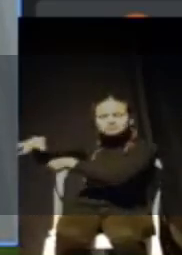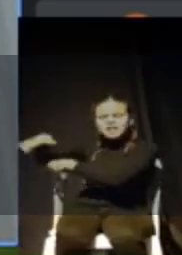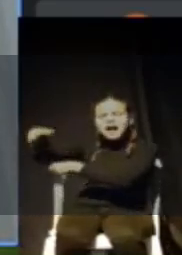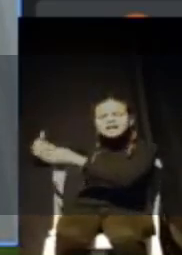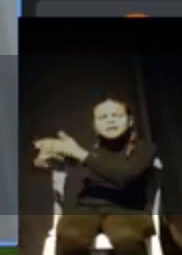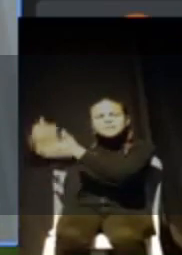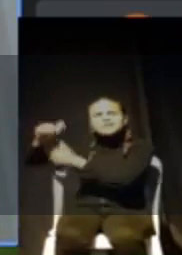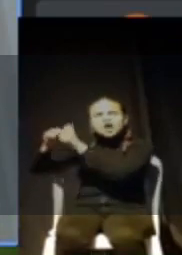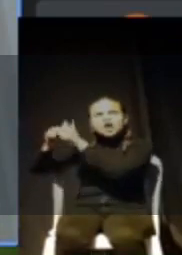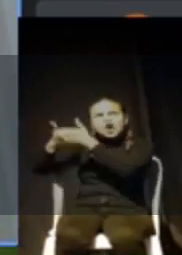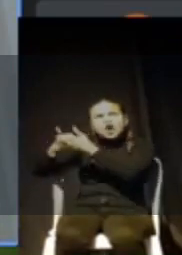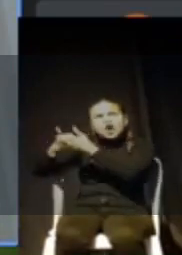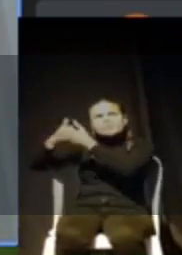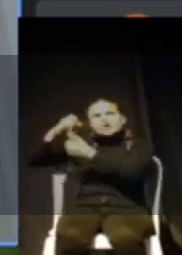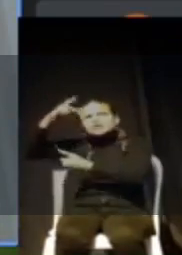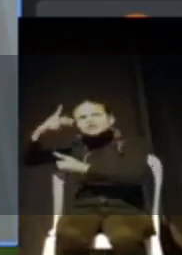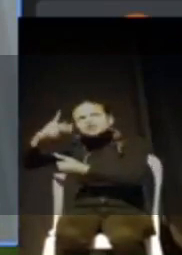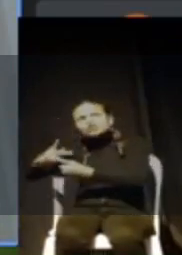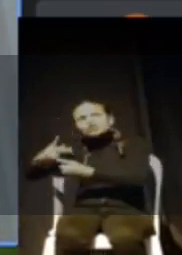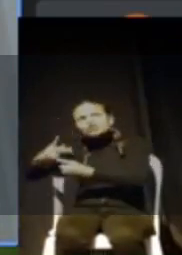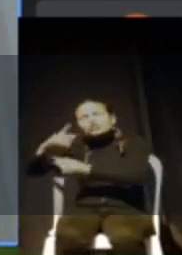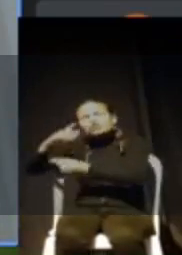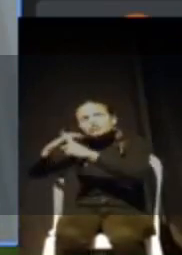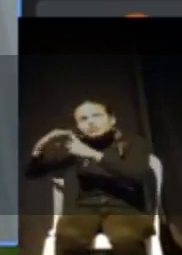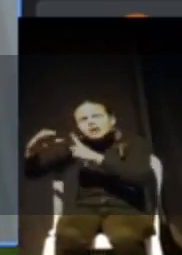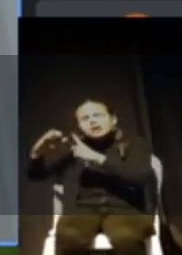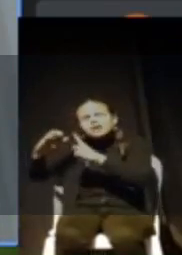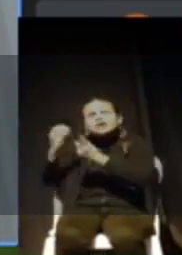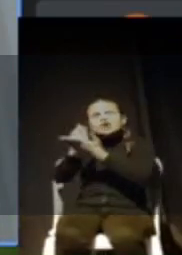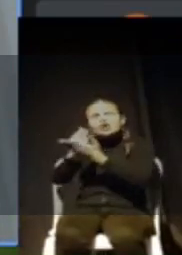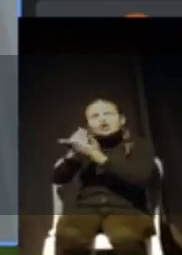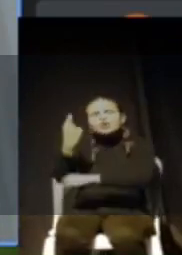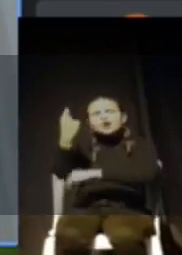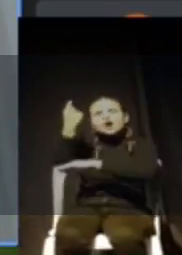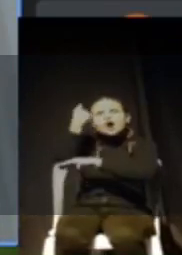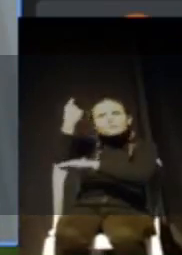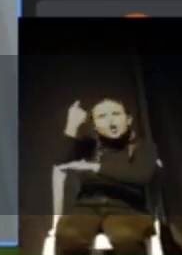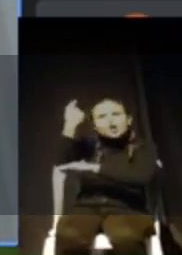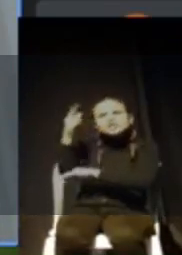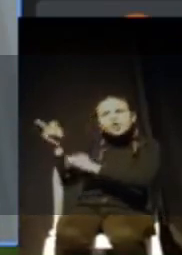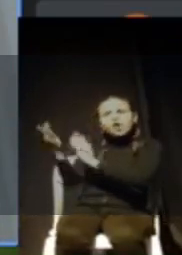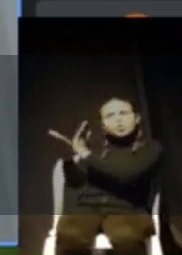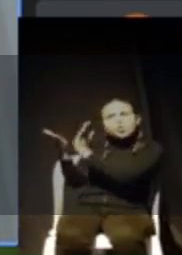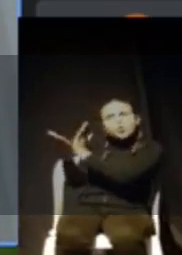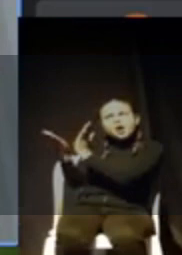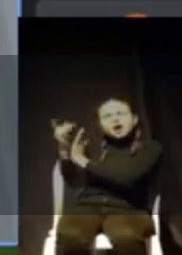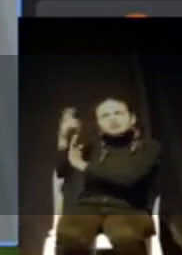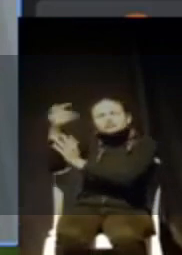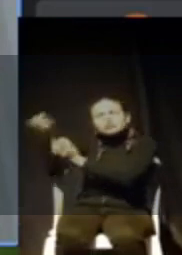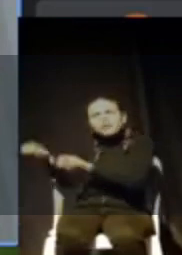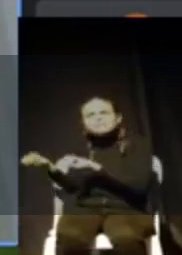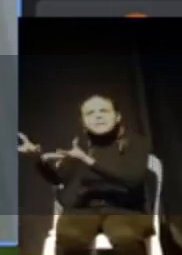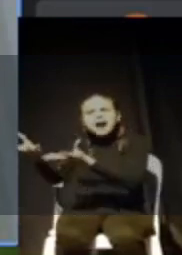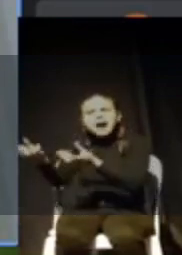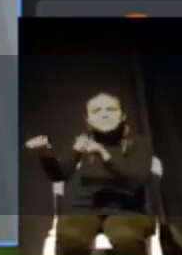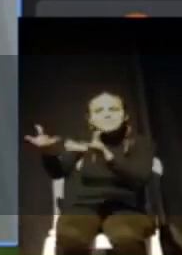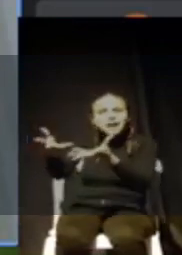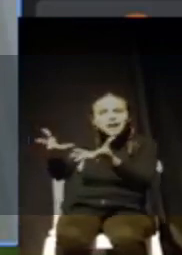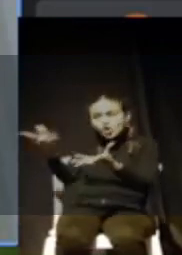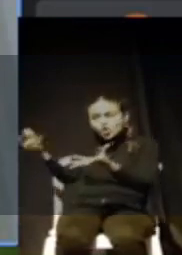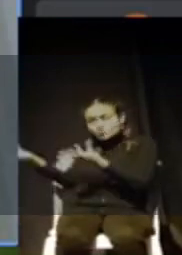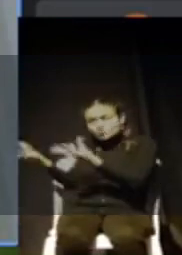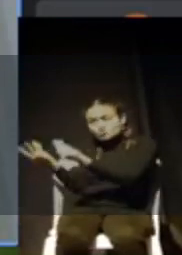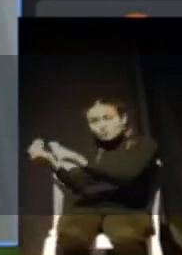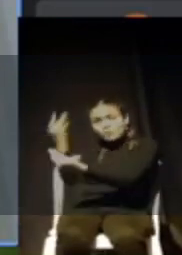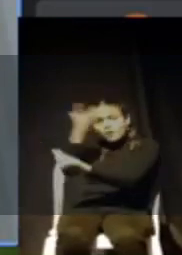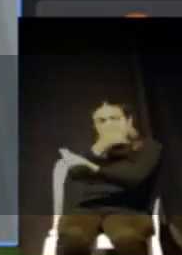culturales, etnológicos, sociales y políticos del extraordinario aporte de los pueblos africanos y afrocolombianos